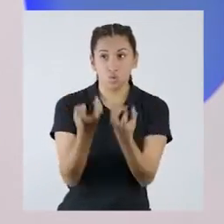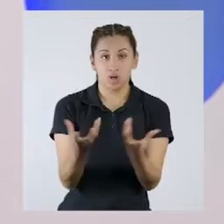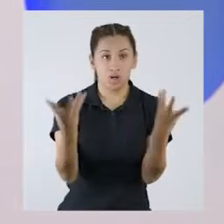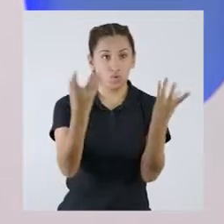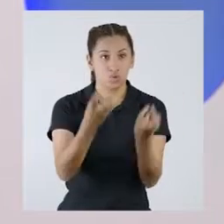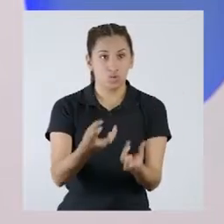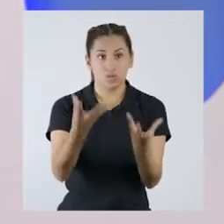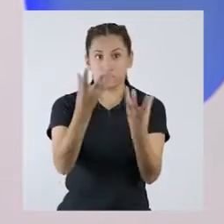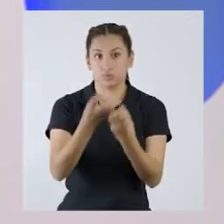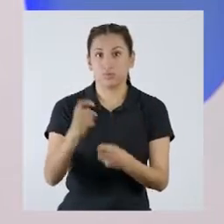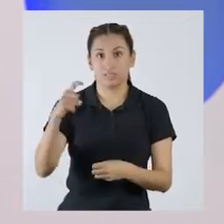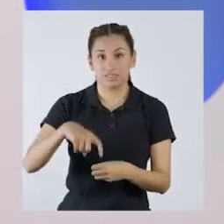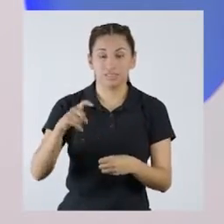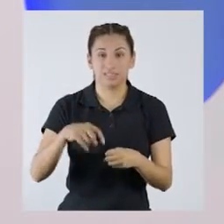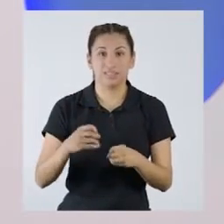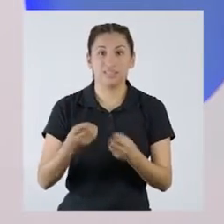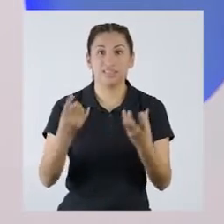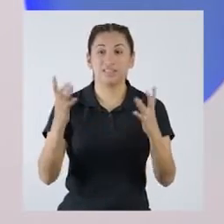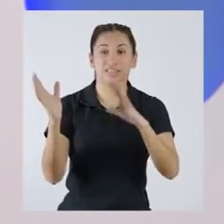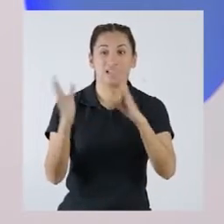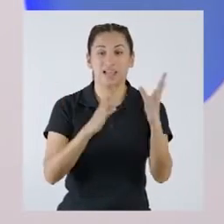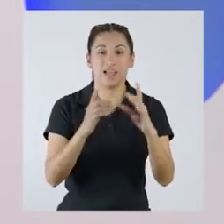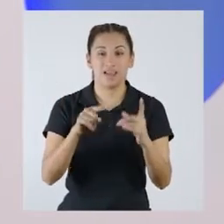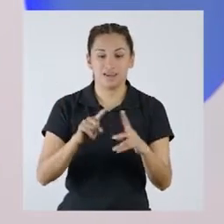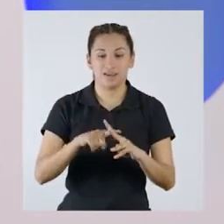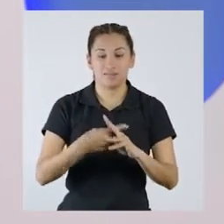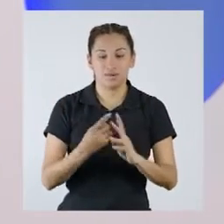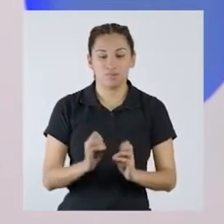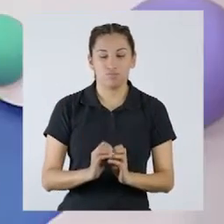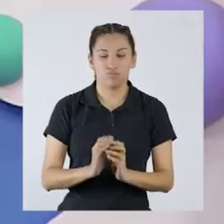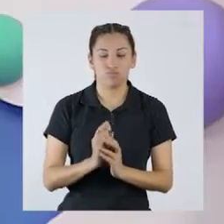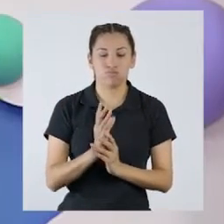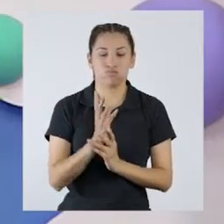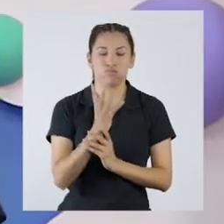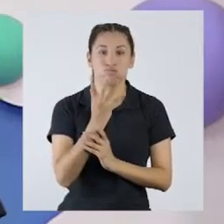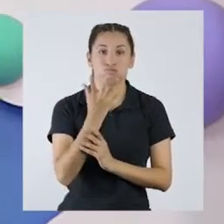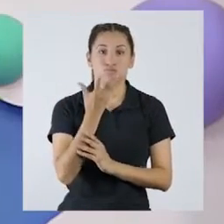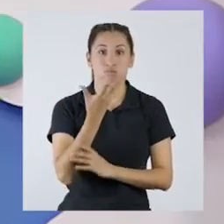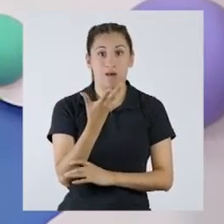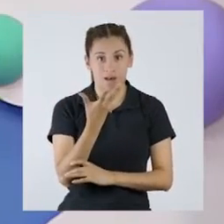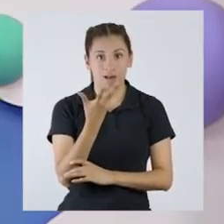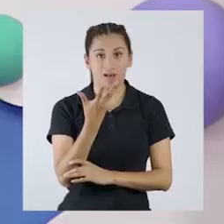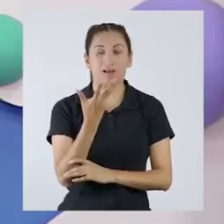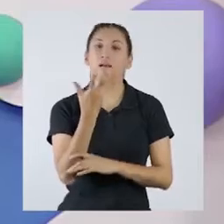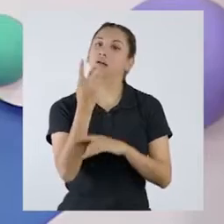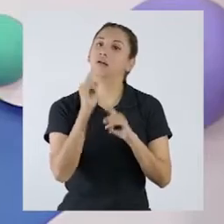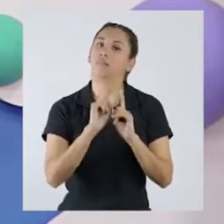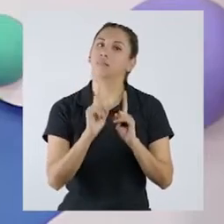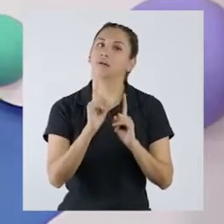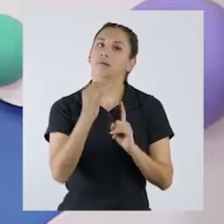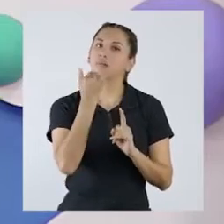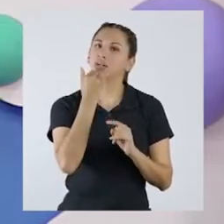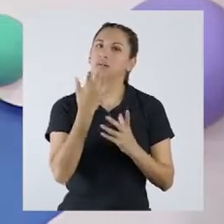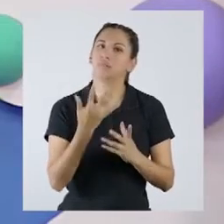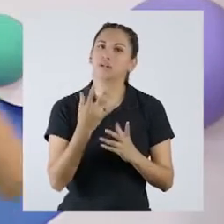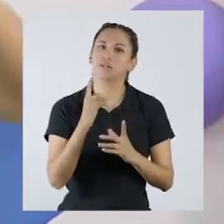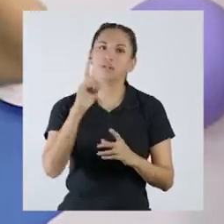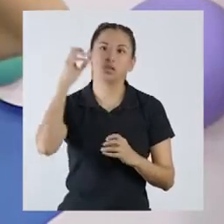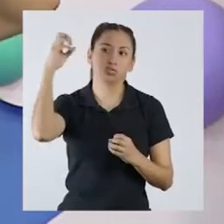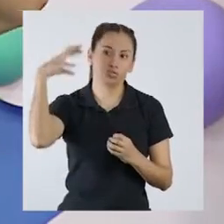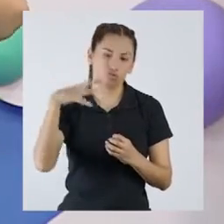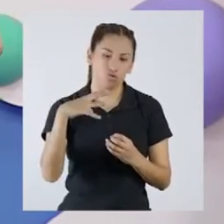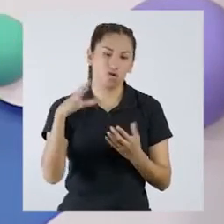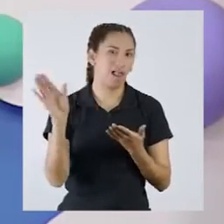la energía que necesita la planta para vivir y crecer. ¿Qué ocurre cuando no recibe